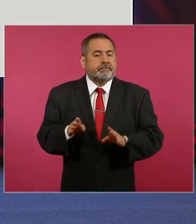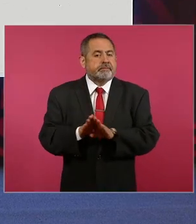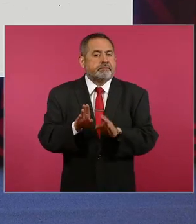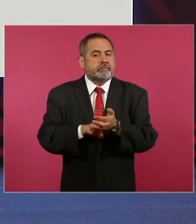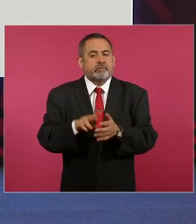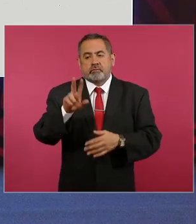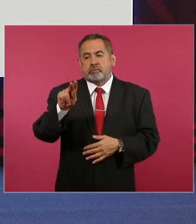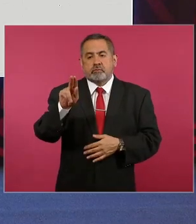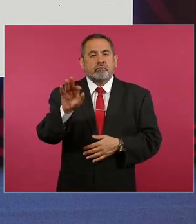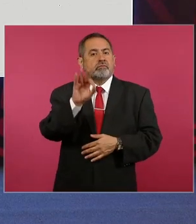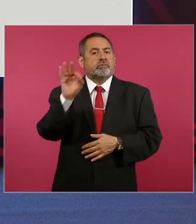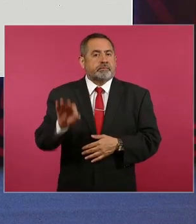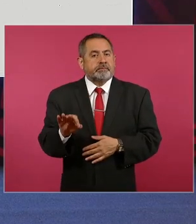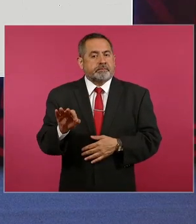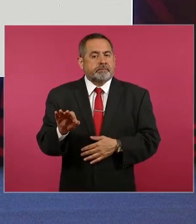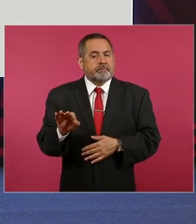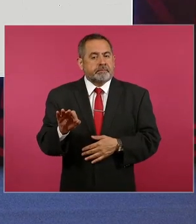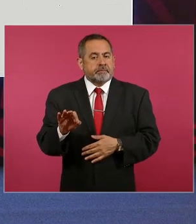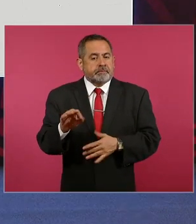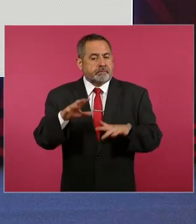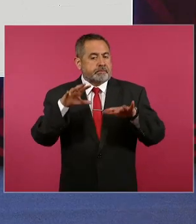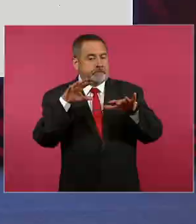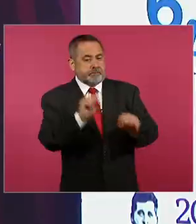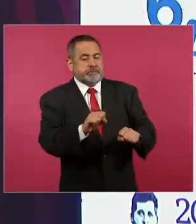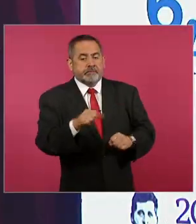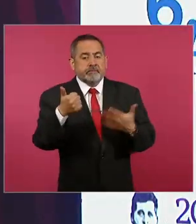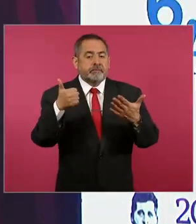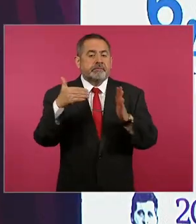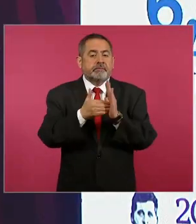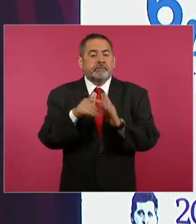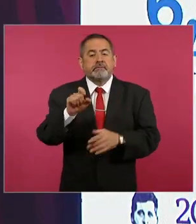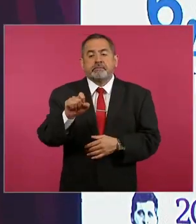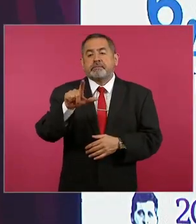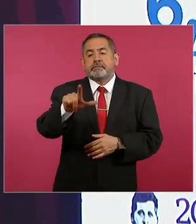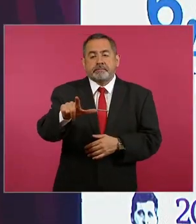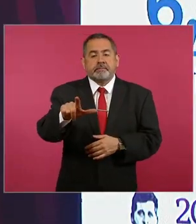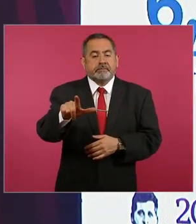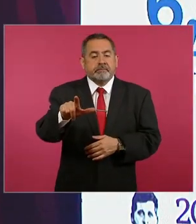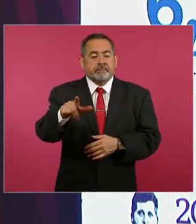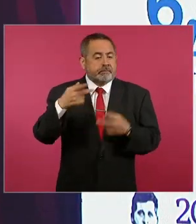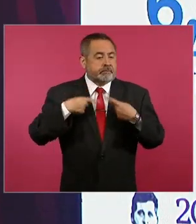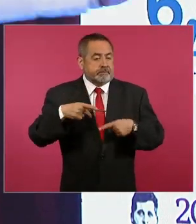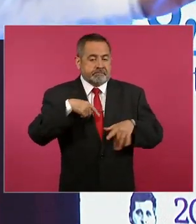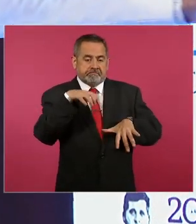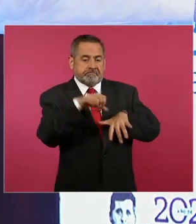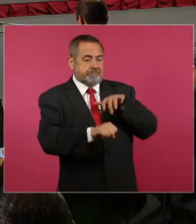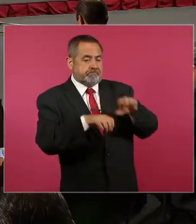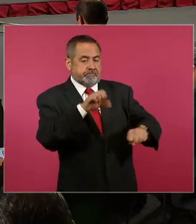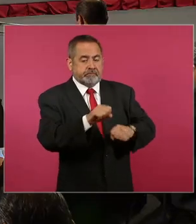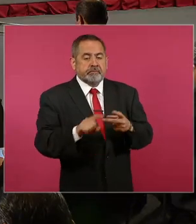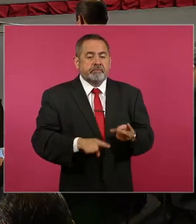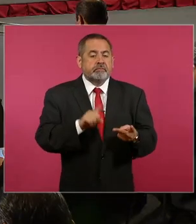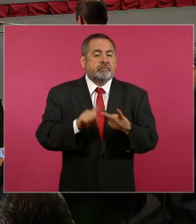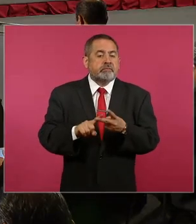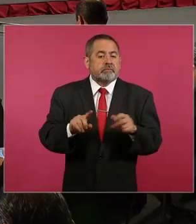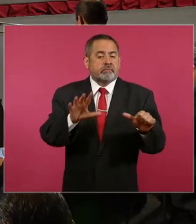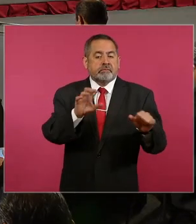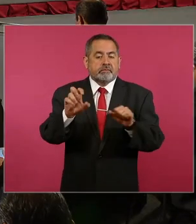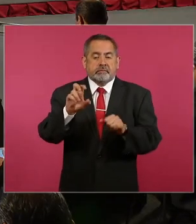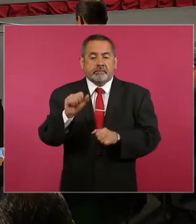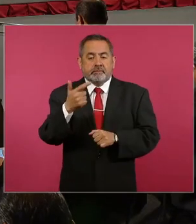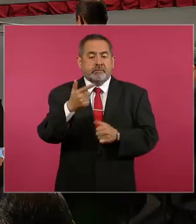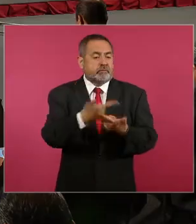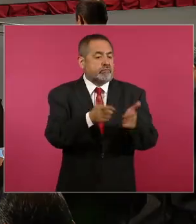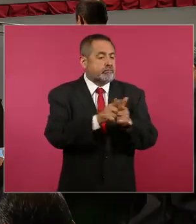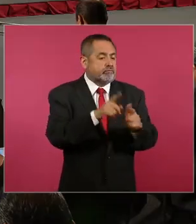a ese 80 por ciento. Detención de seis mil 27 personas, 663 bandas